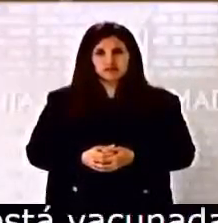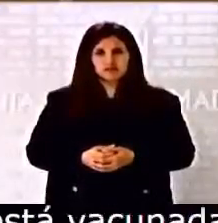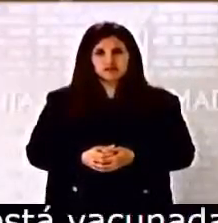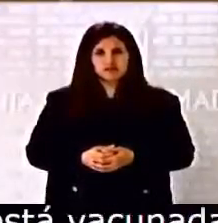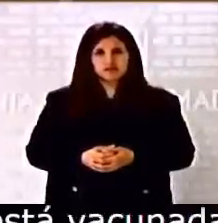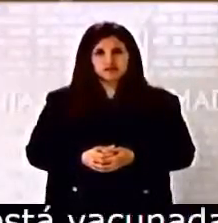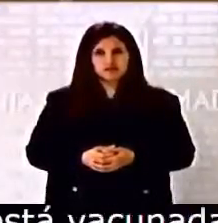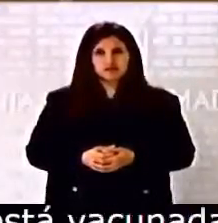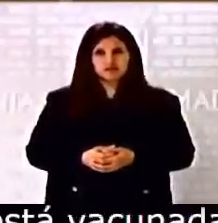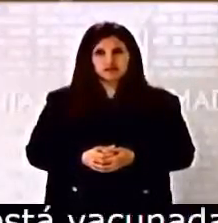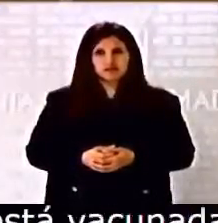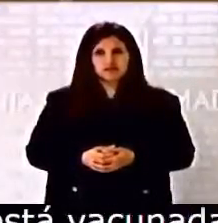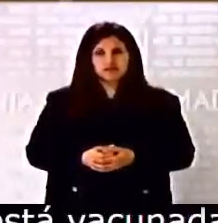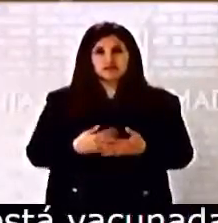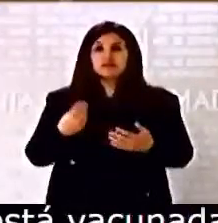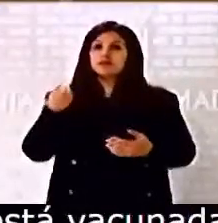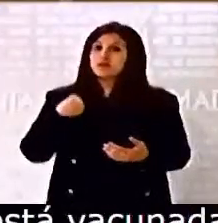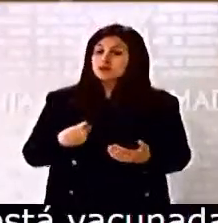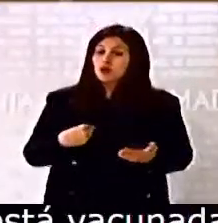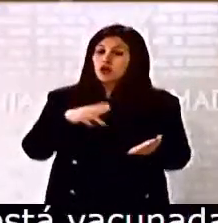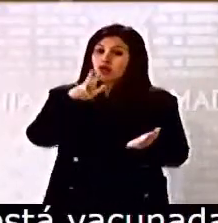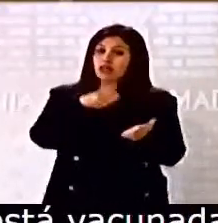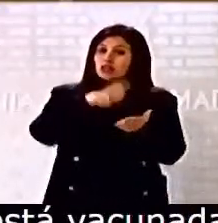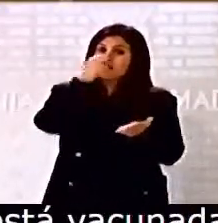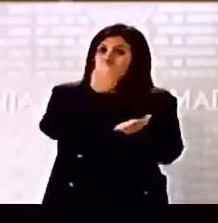por organismos responsables de la vacunación.